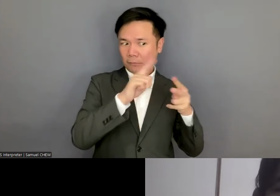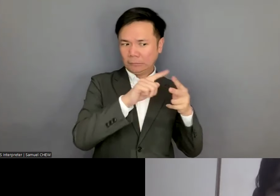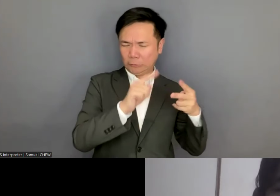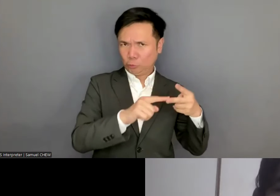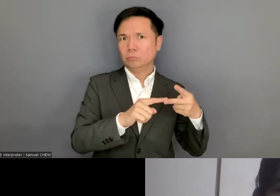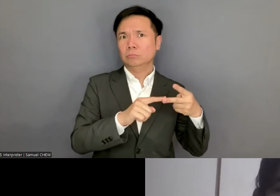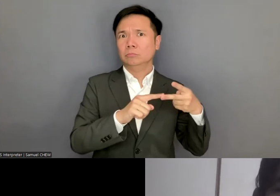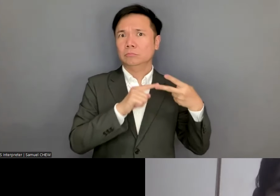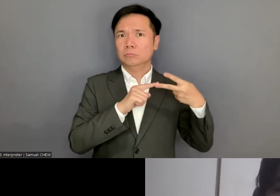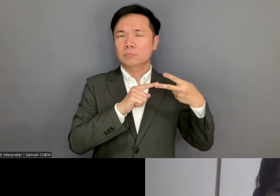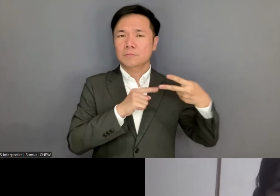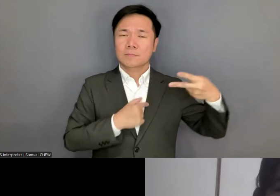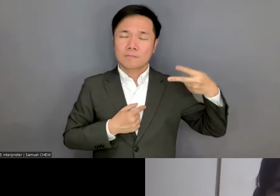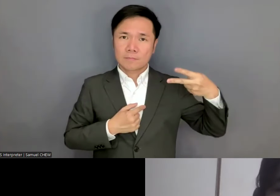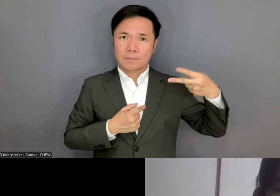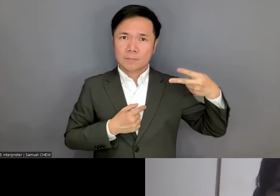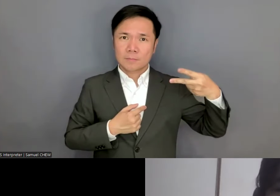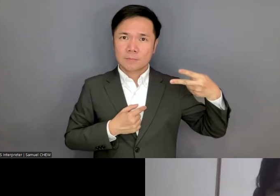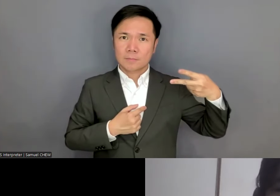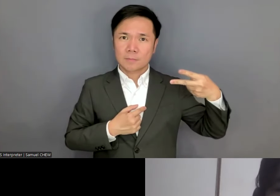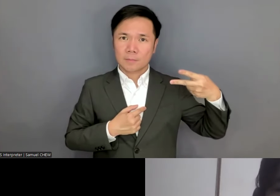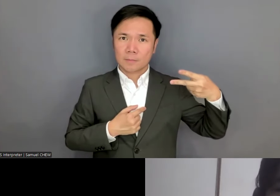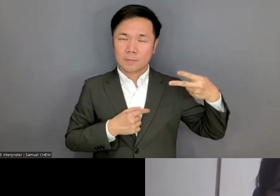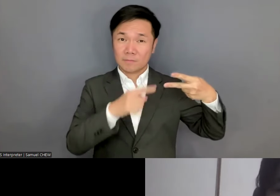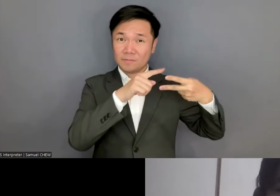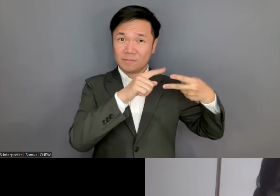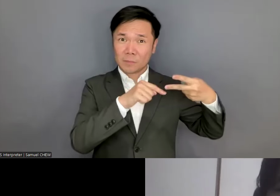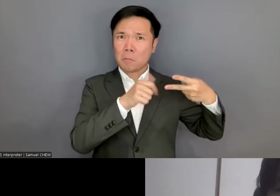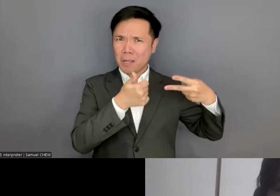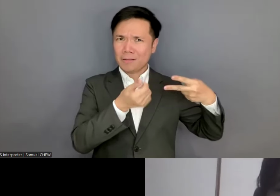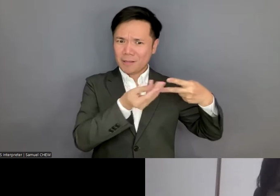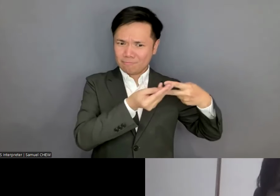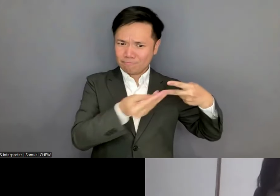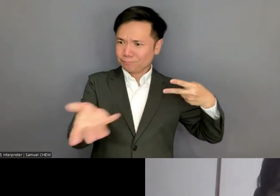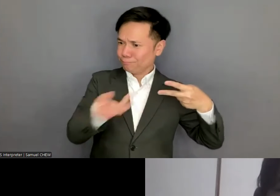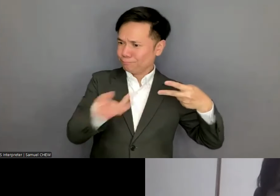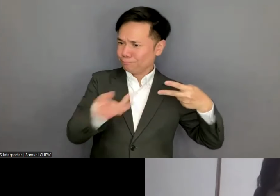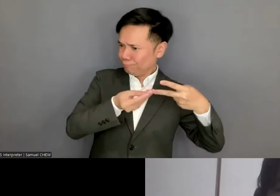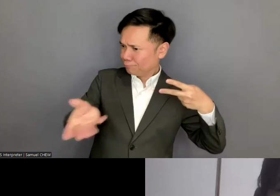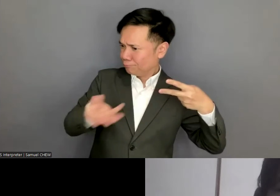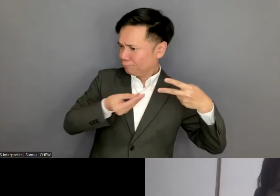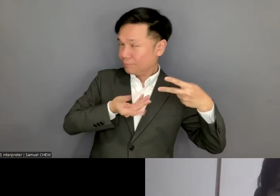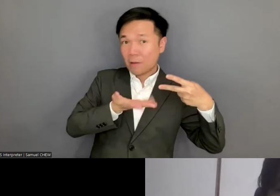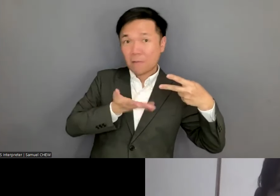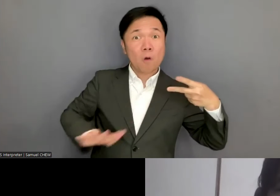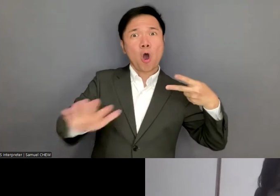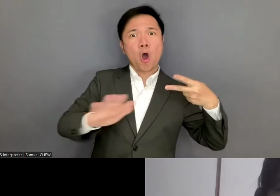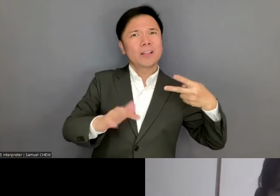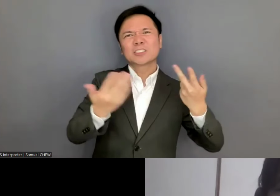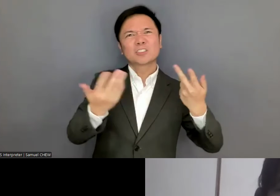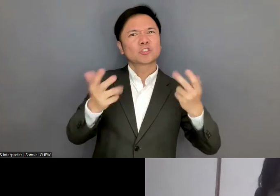algunos espacios, ¿no? that Por haven't ejemplo, la been educación reached in some inclusiva. spaces, such as Puede ser que en inclusive algún lado ya education, tengan